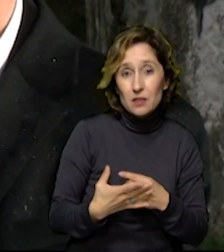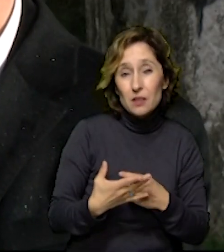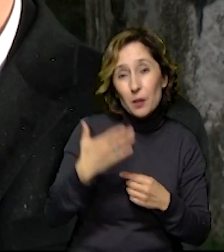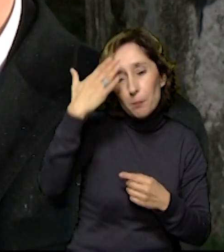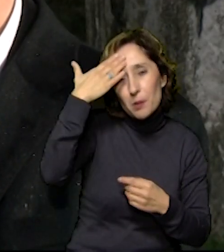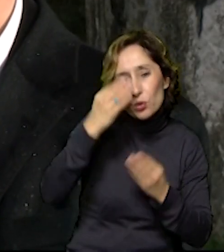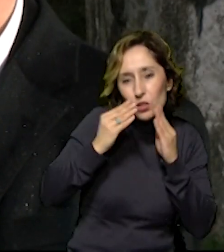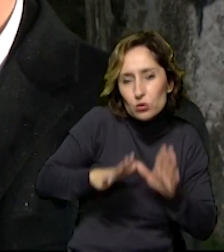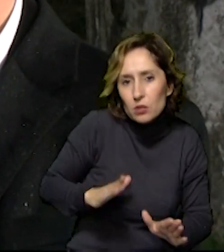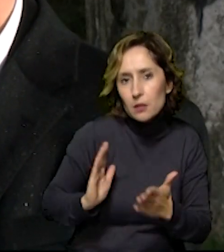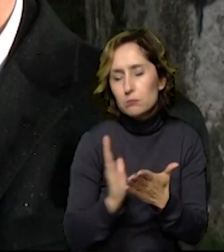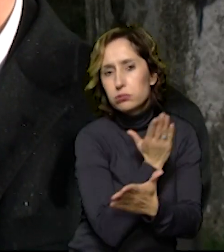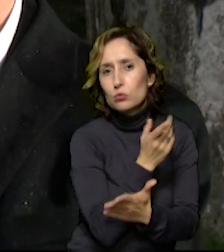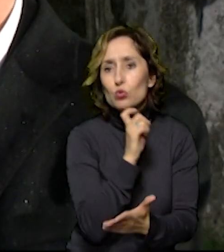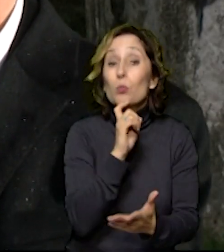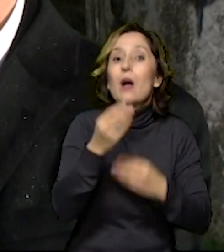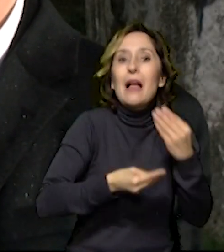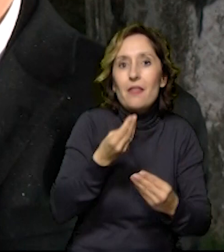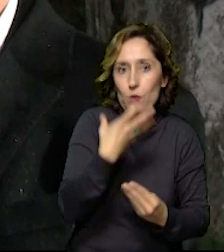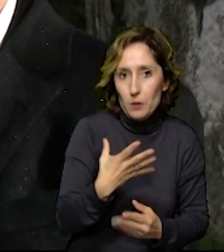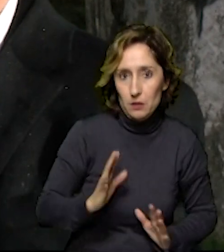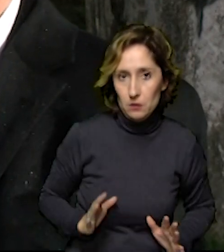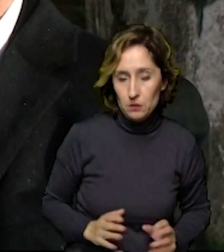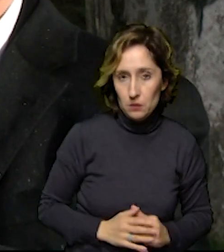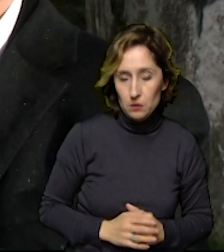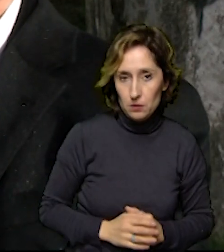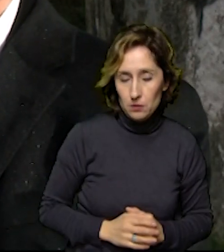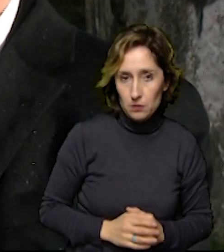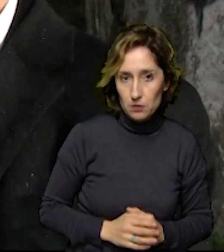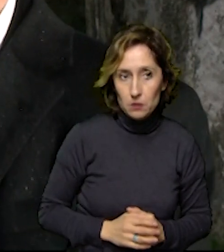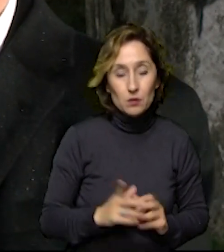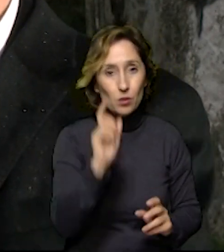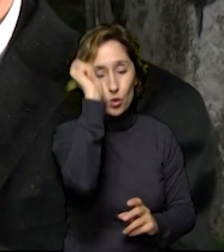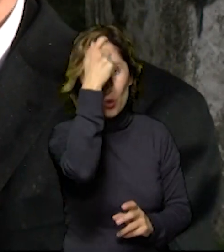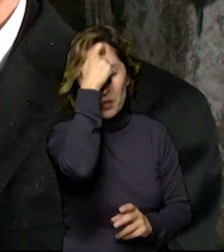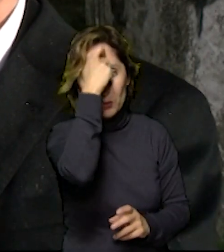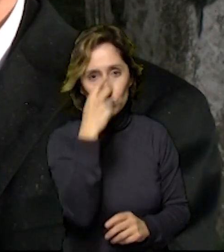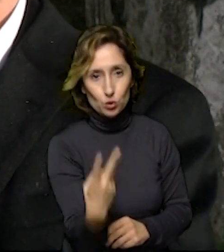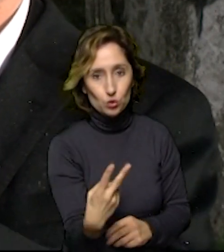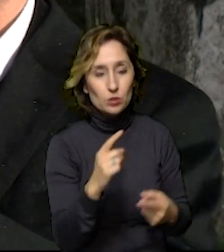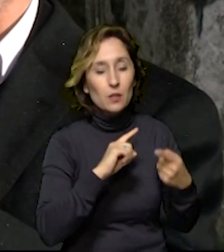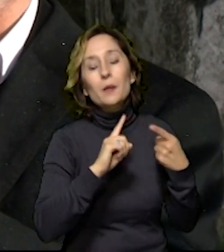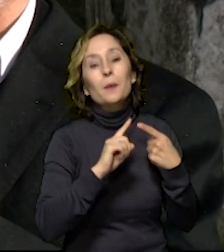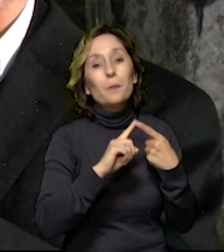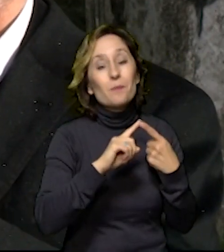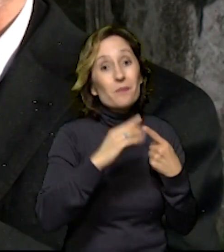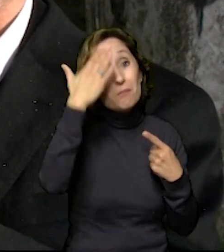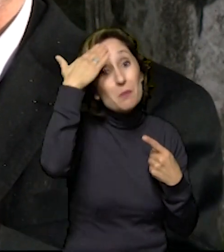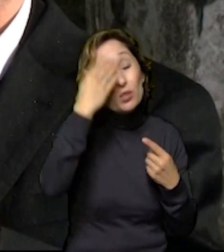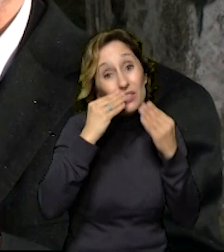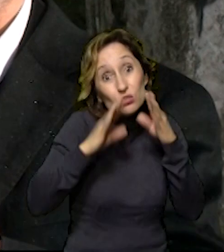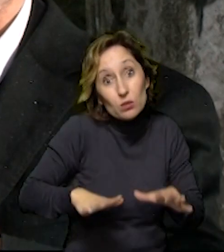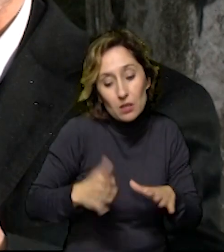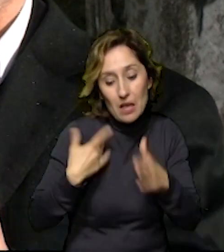histórica, ¿cómo se pasa página haciendo bien las cosas? Es que, primero, los conceptos memoria histórica, si en